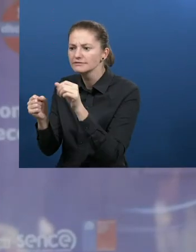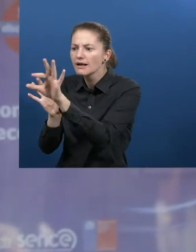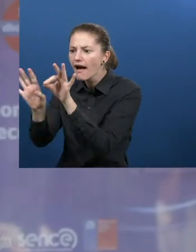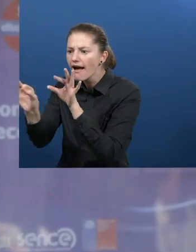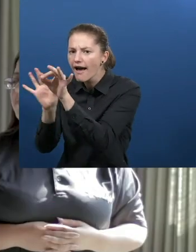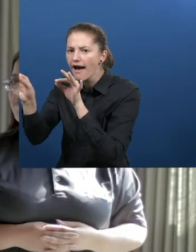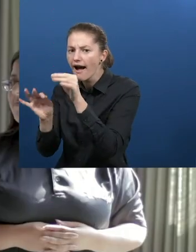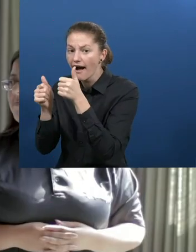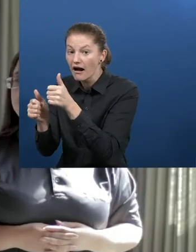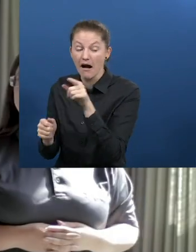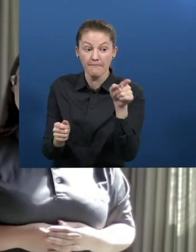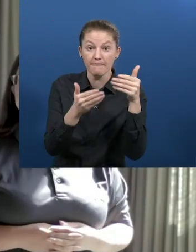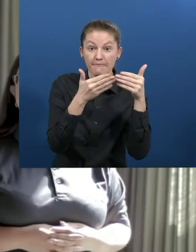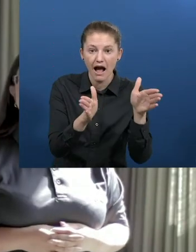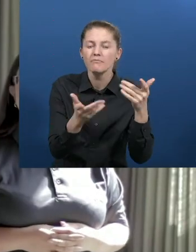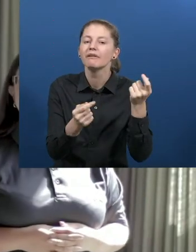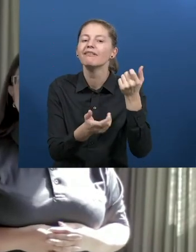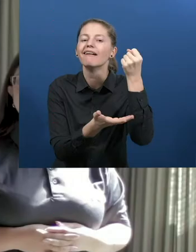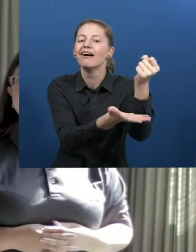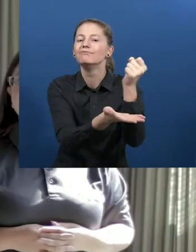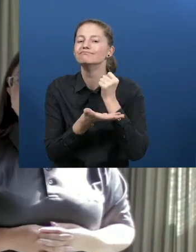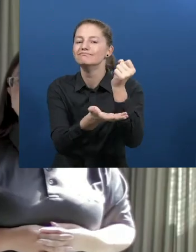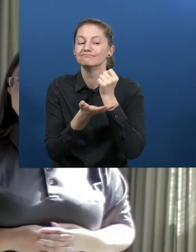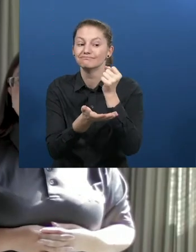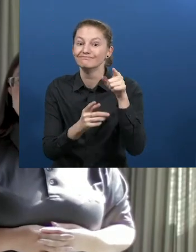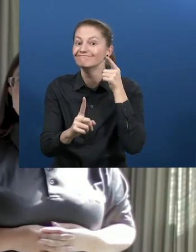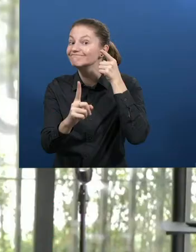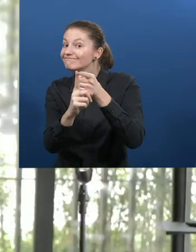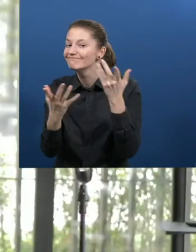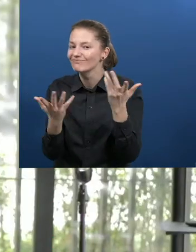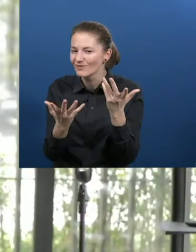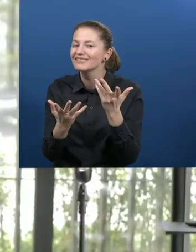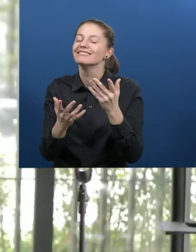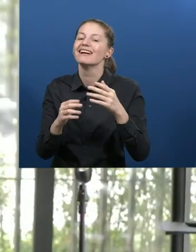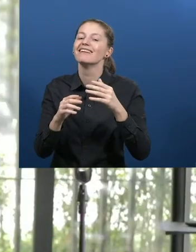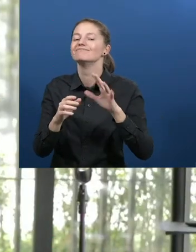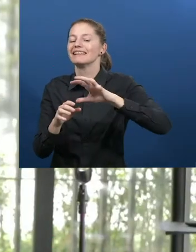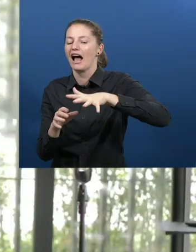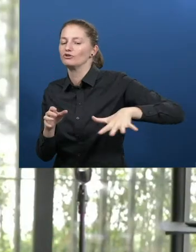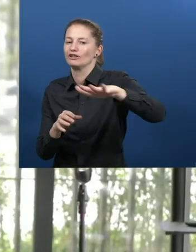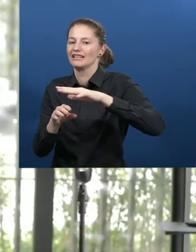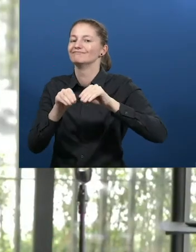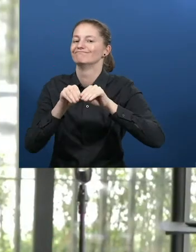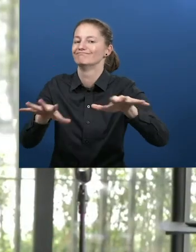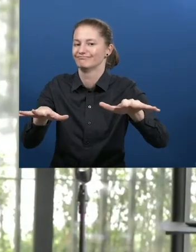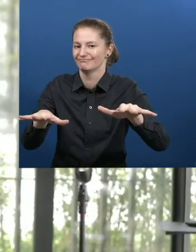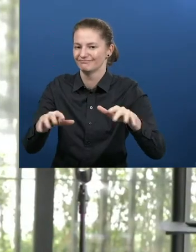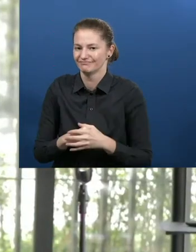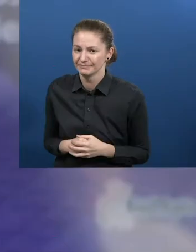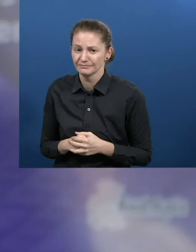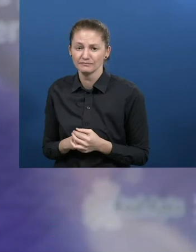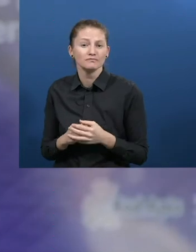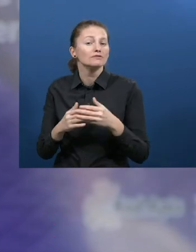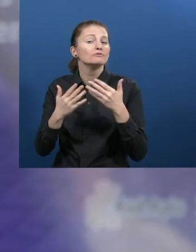de considerar que la capacitación o la formación no es por sí sola suficiente para que una persona con discapacidad pueda encontrar